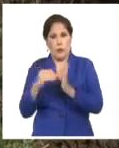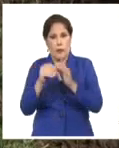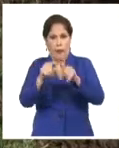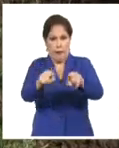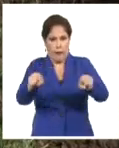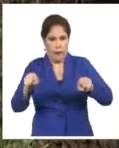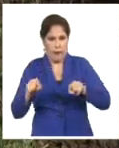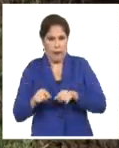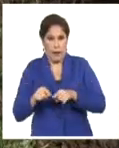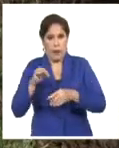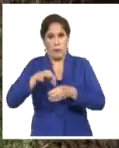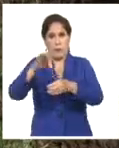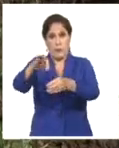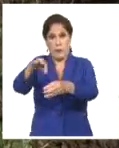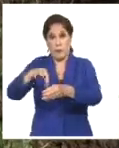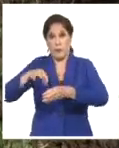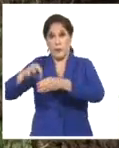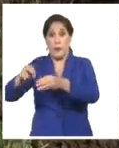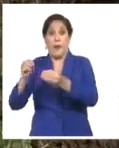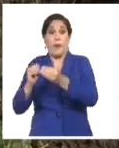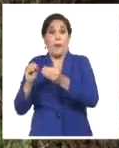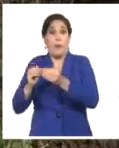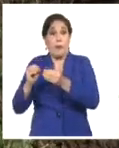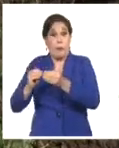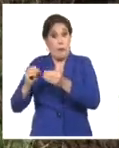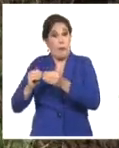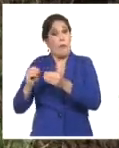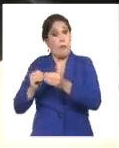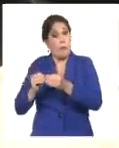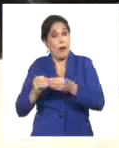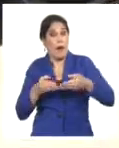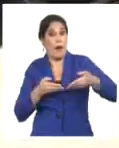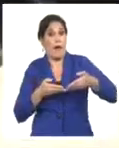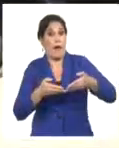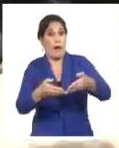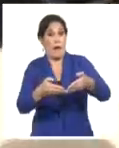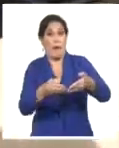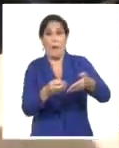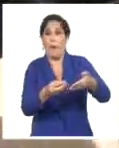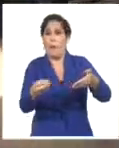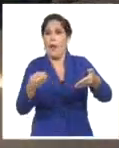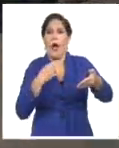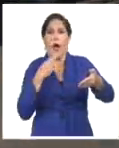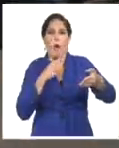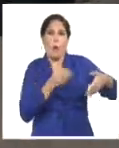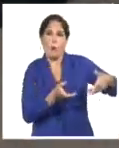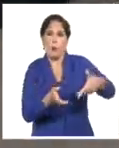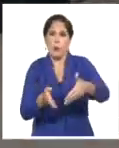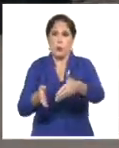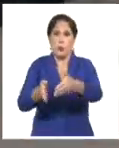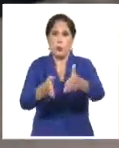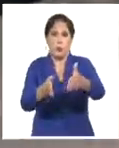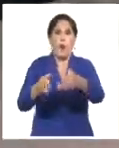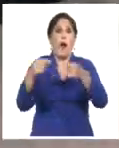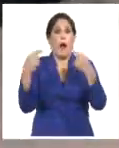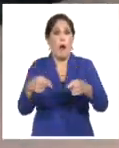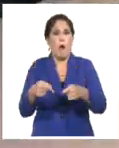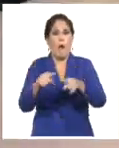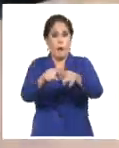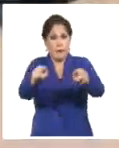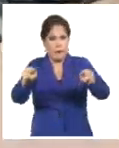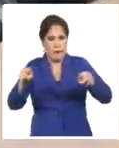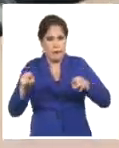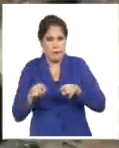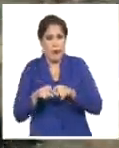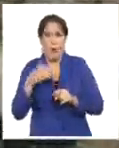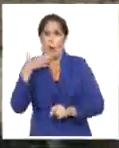son las que están vinculadas a este canal primario. Alrededor de 4.000 hectáreas comienzan a beneficiarse con la primera